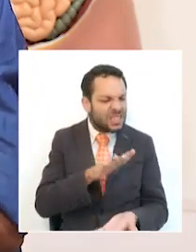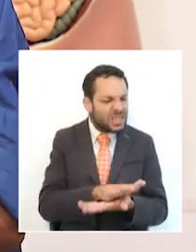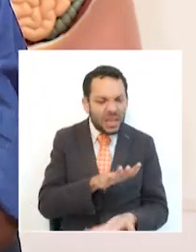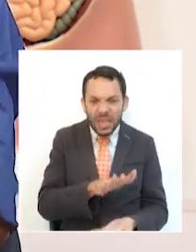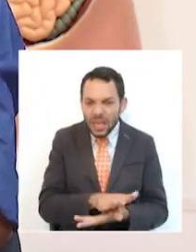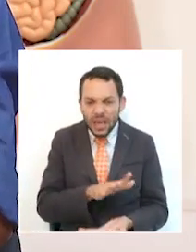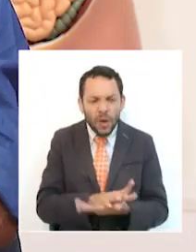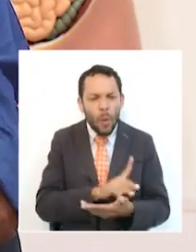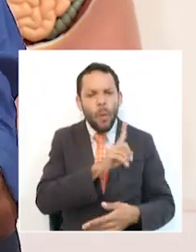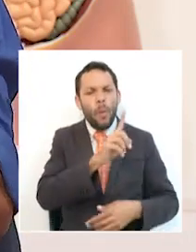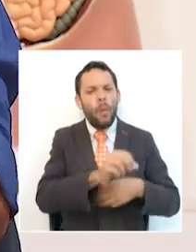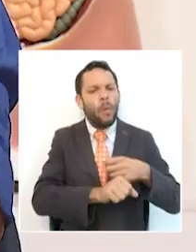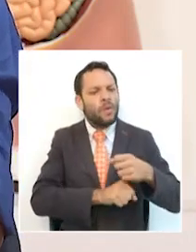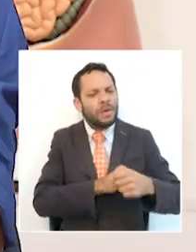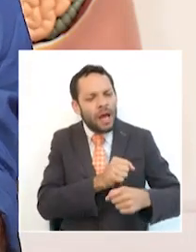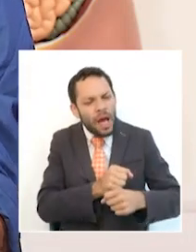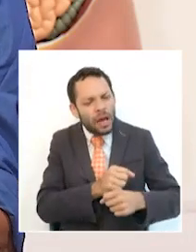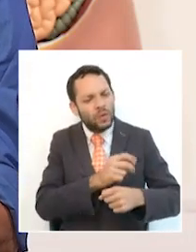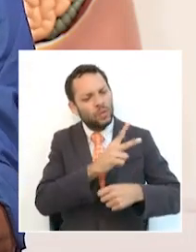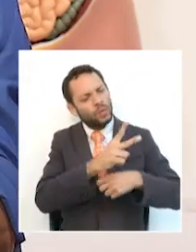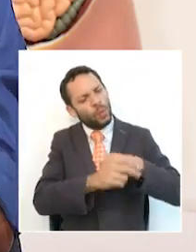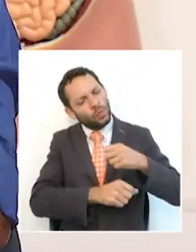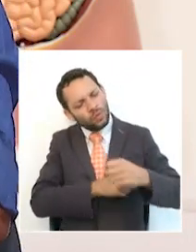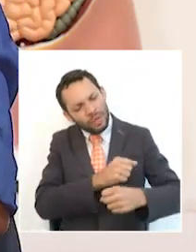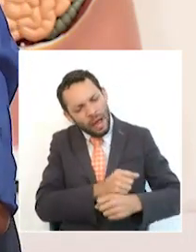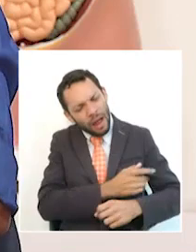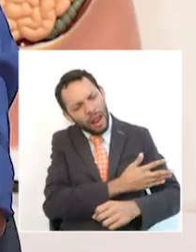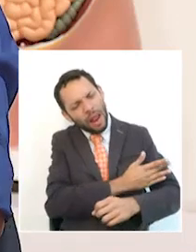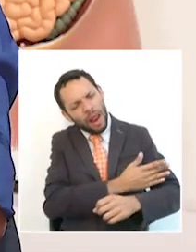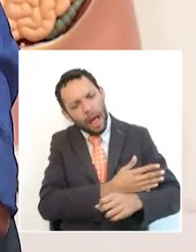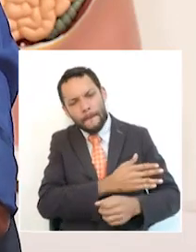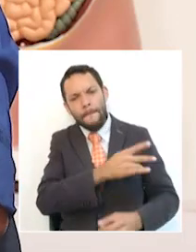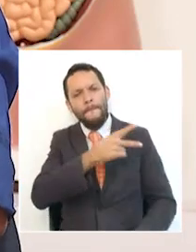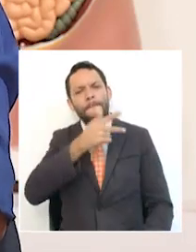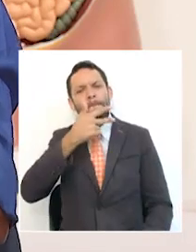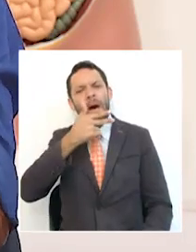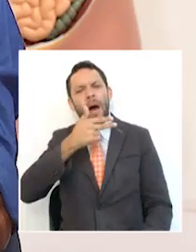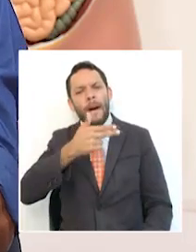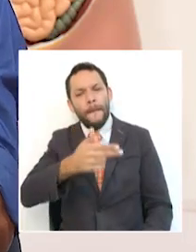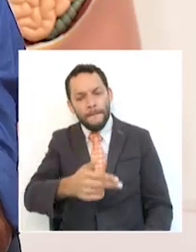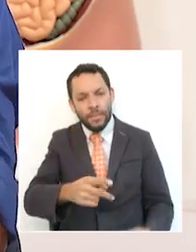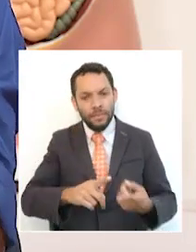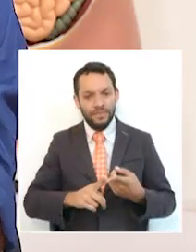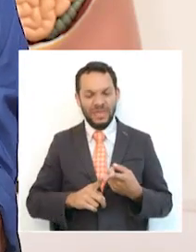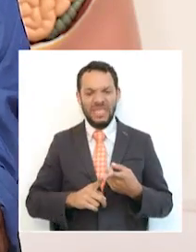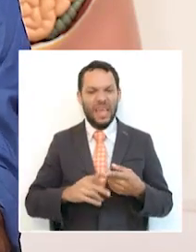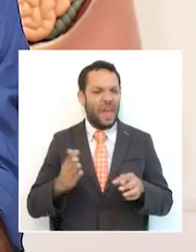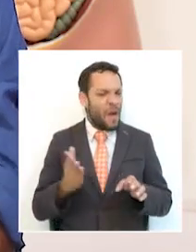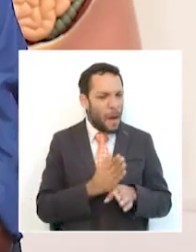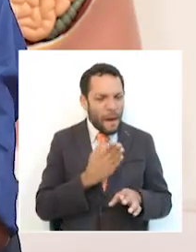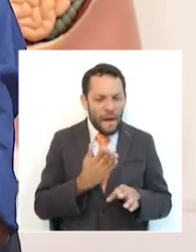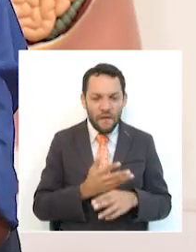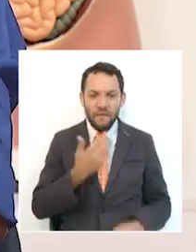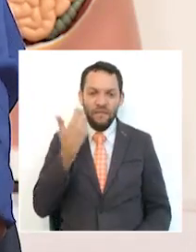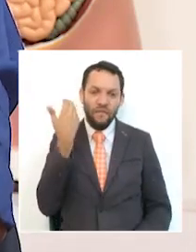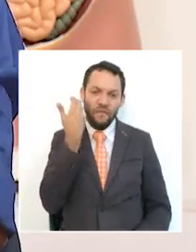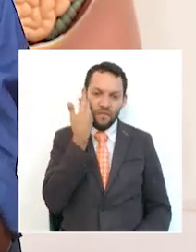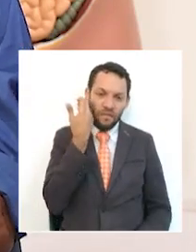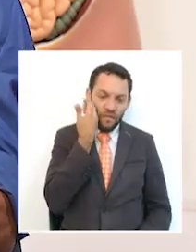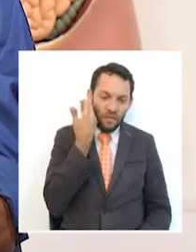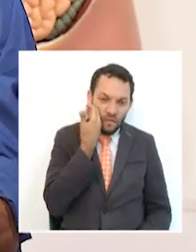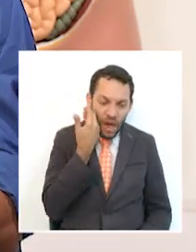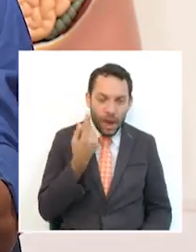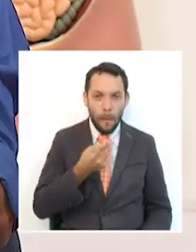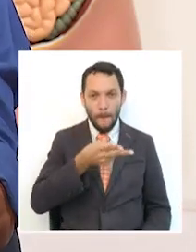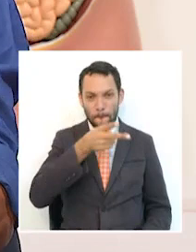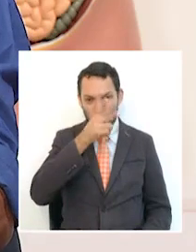año esto cada año sale que lo del lo de la porcina en la parte porcina que también lo del pollo